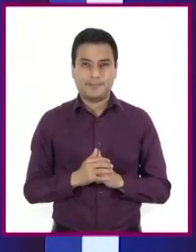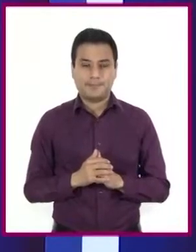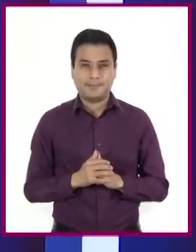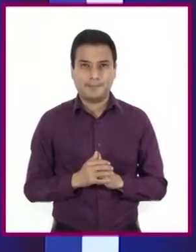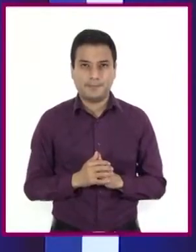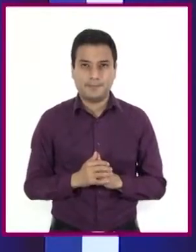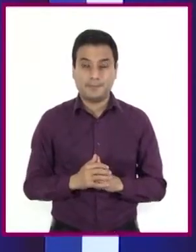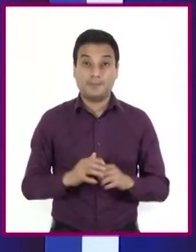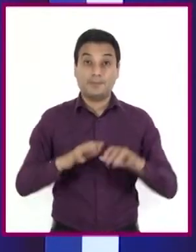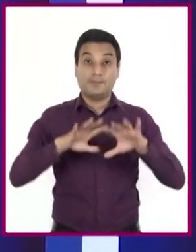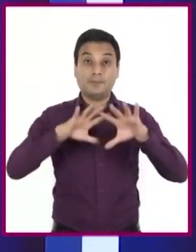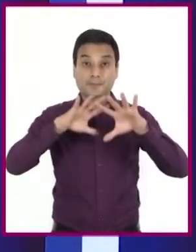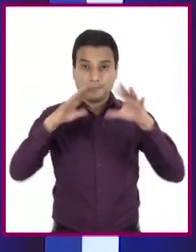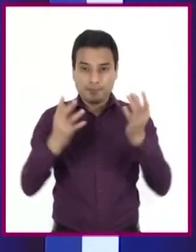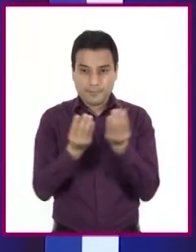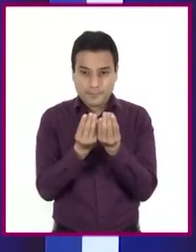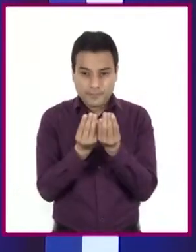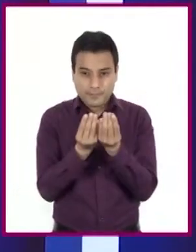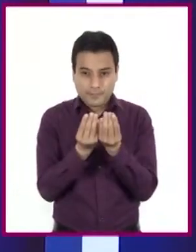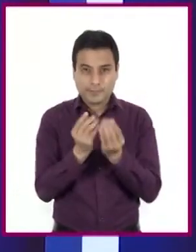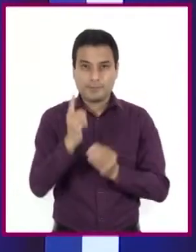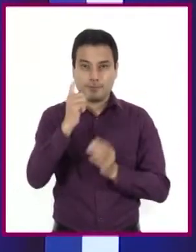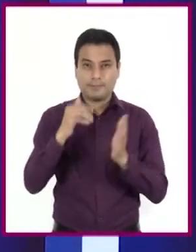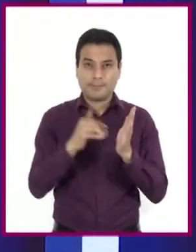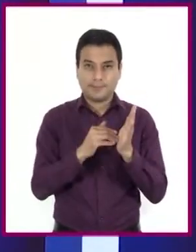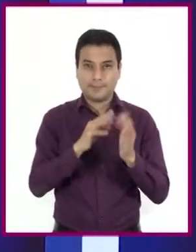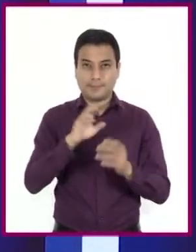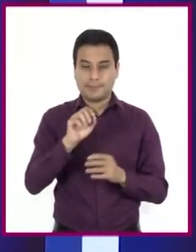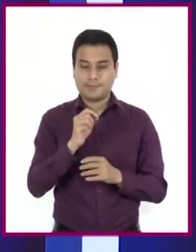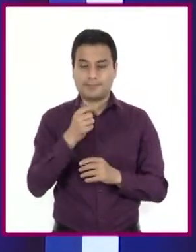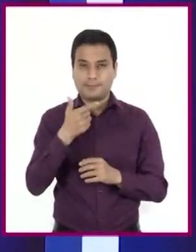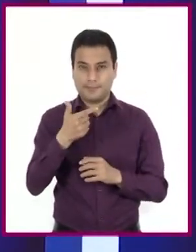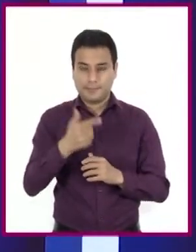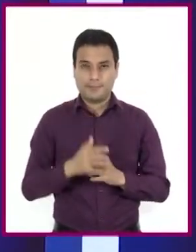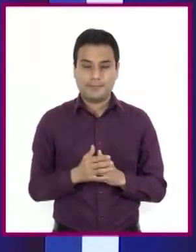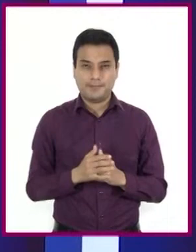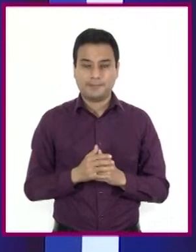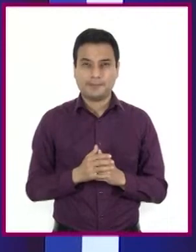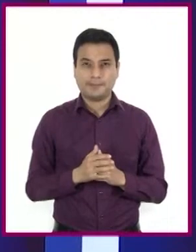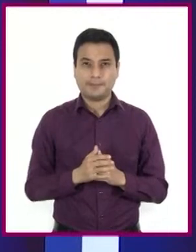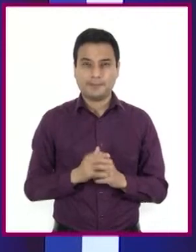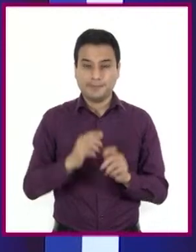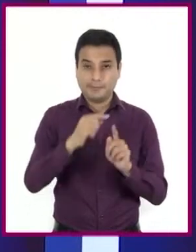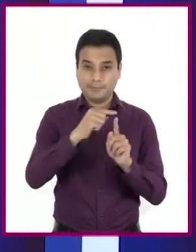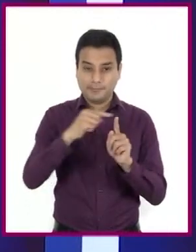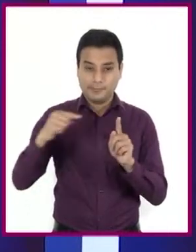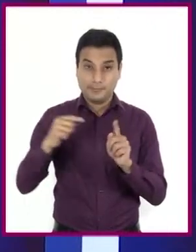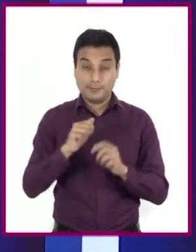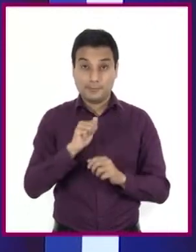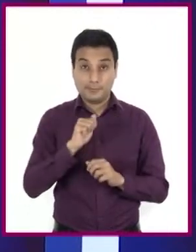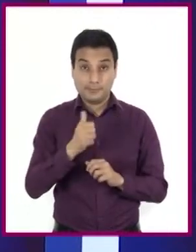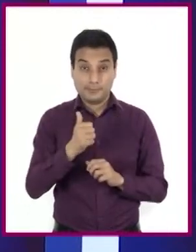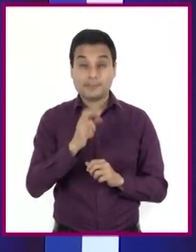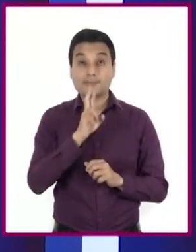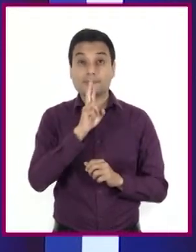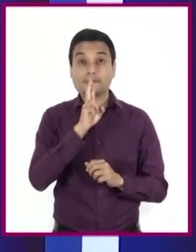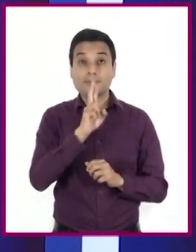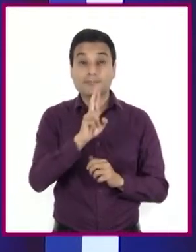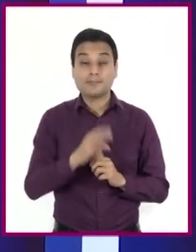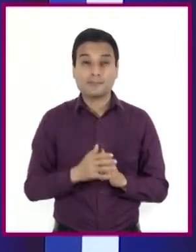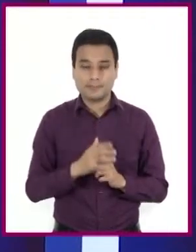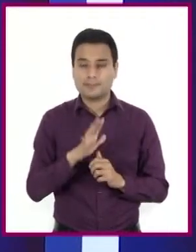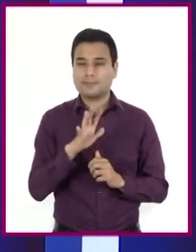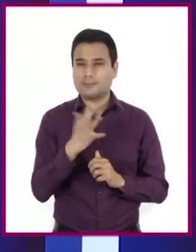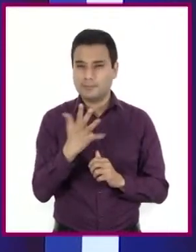La suma es igual a 1377, que dividido entre 11, el resultado